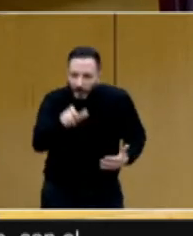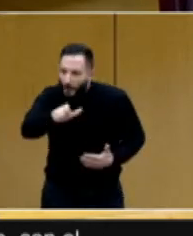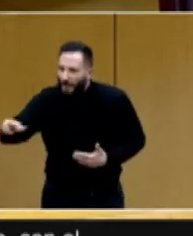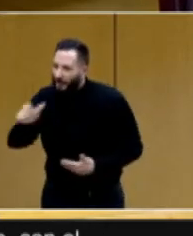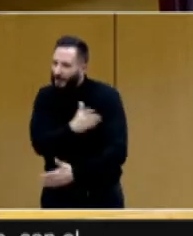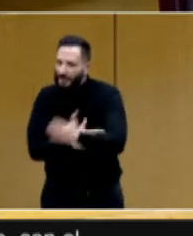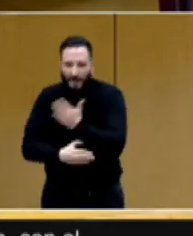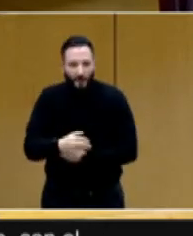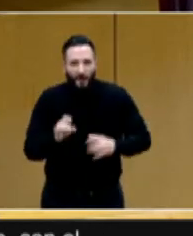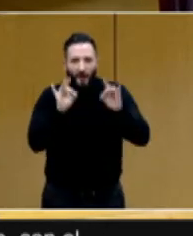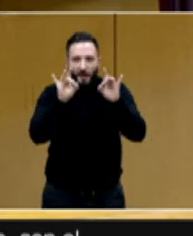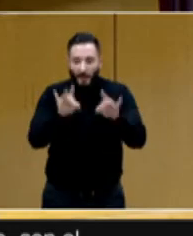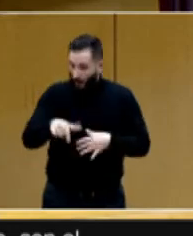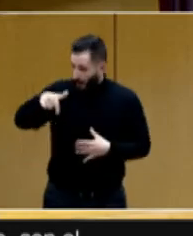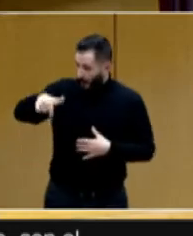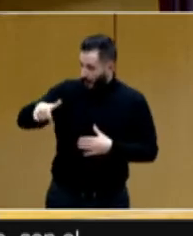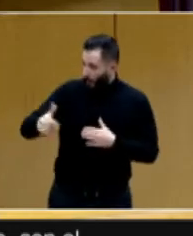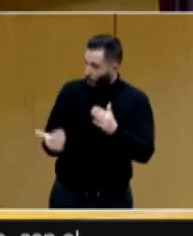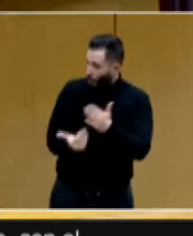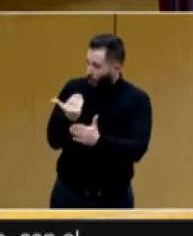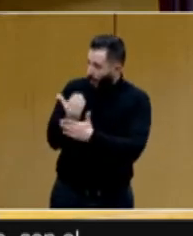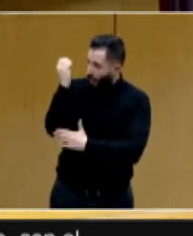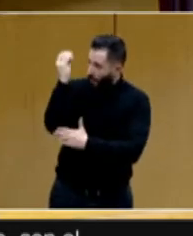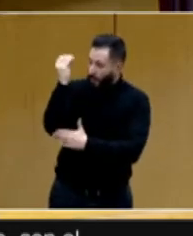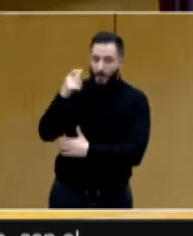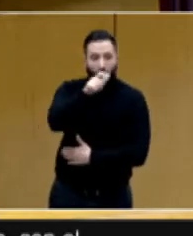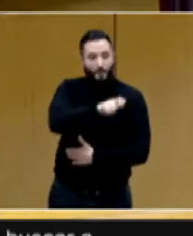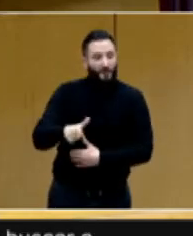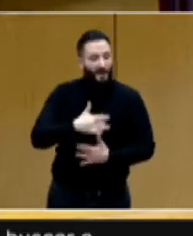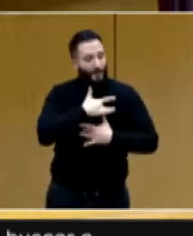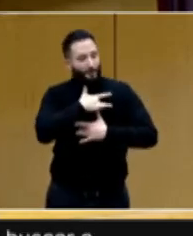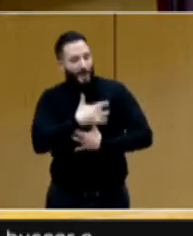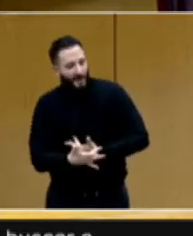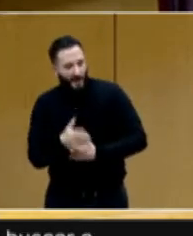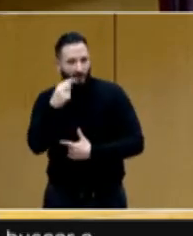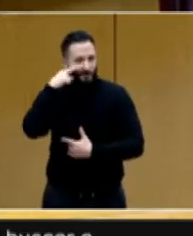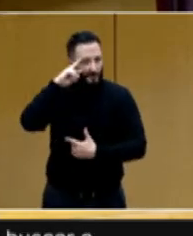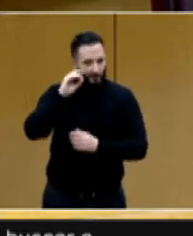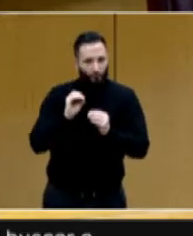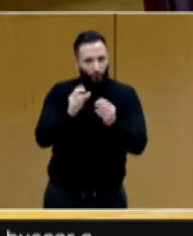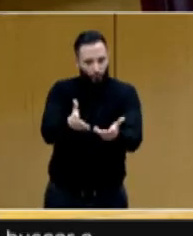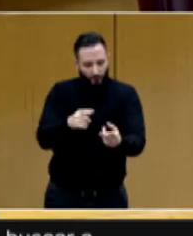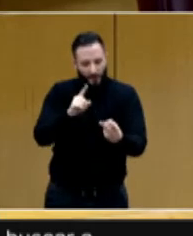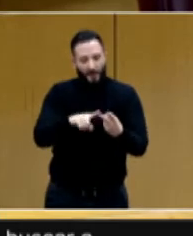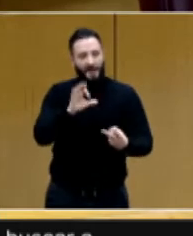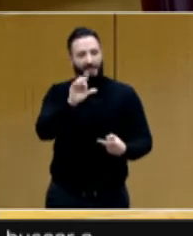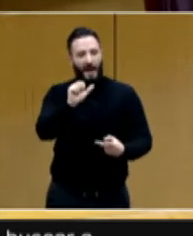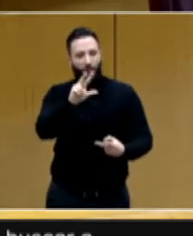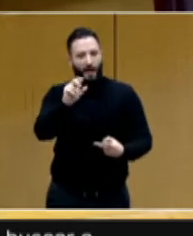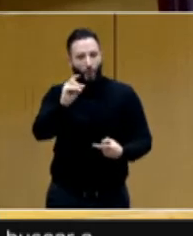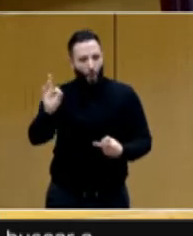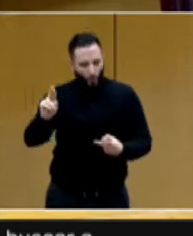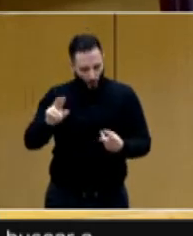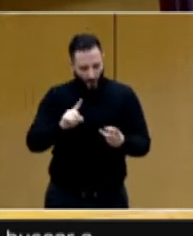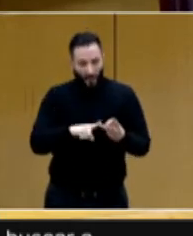acierto se ha hecho en esta jornada trayéndonos aquí el testimonio de María de Salvador de Dani y un poco como explicaba